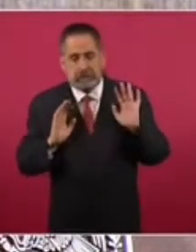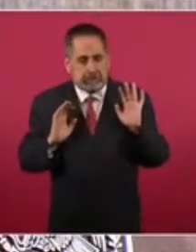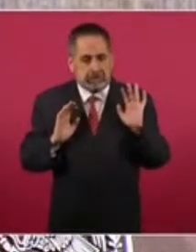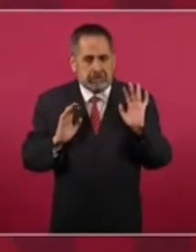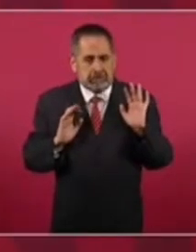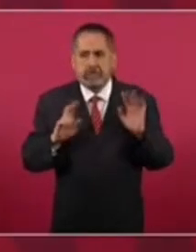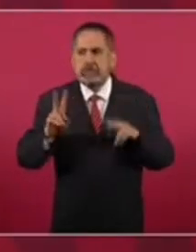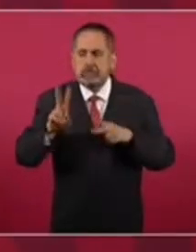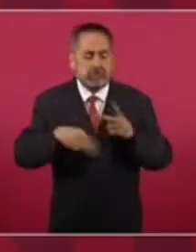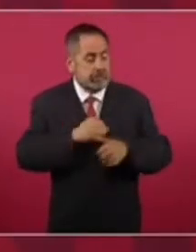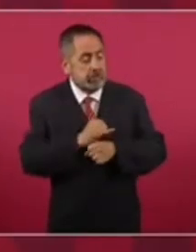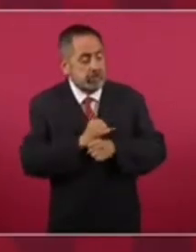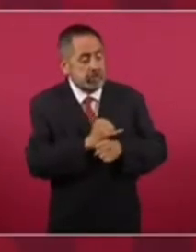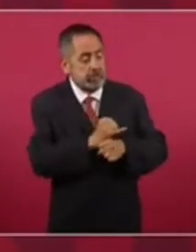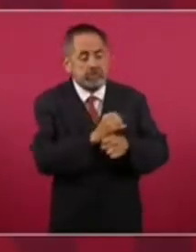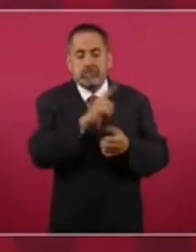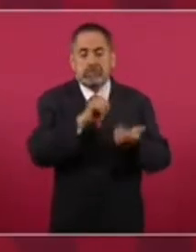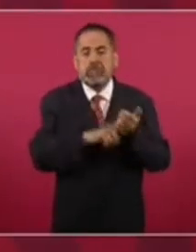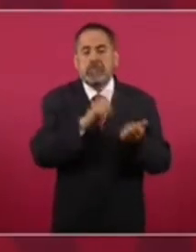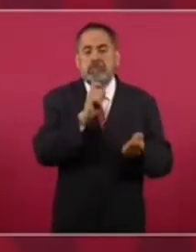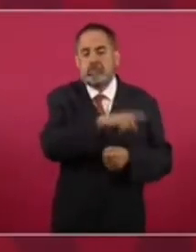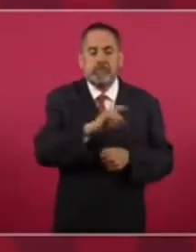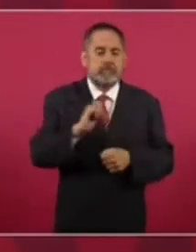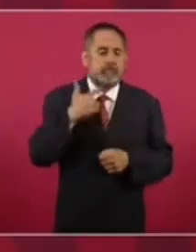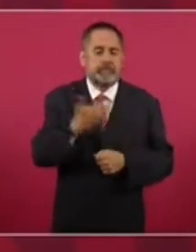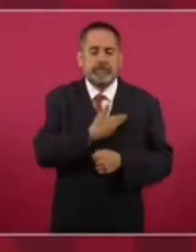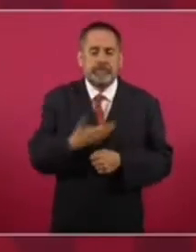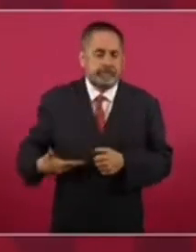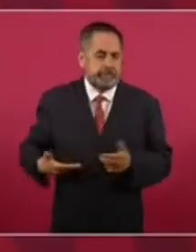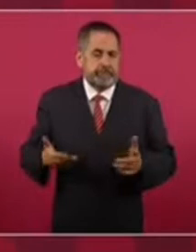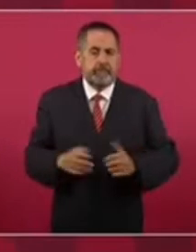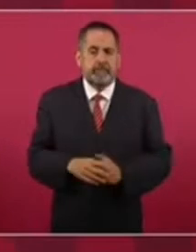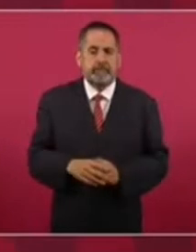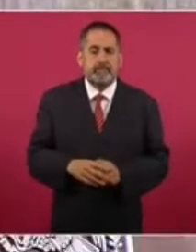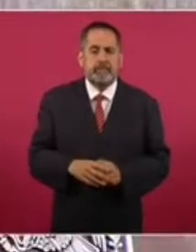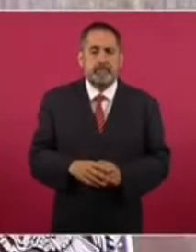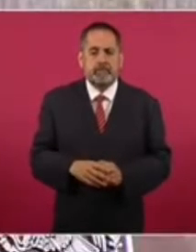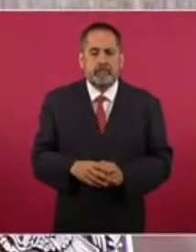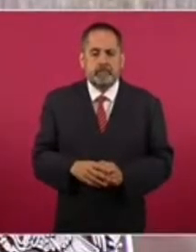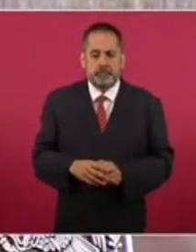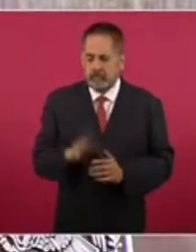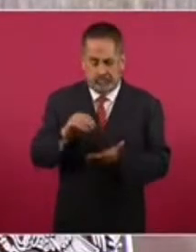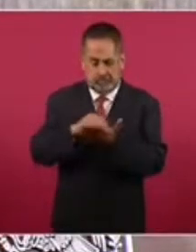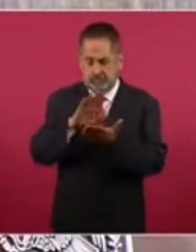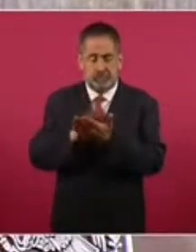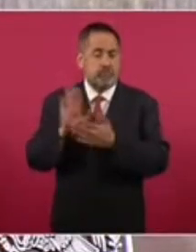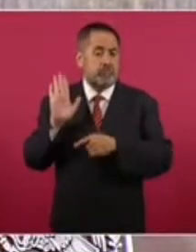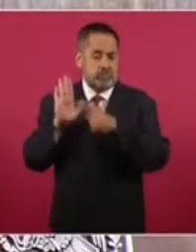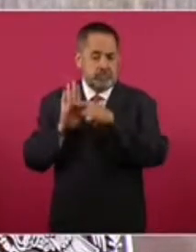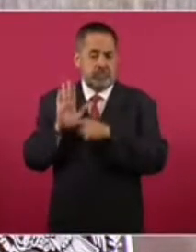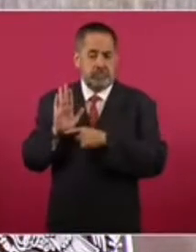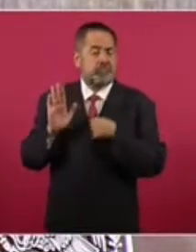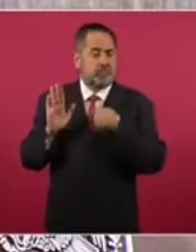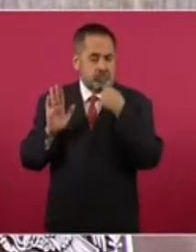se iba a investigar a los expresidentes. Así está